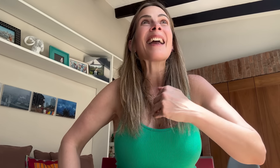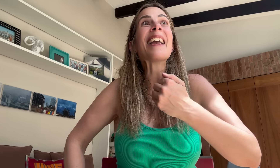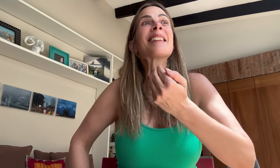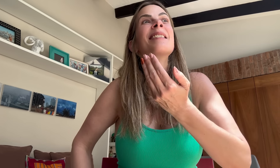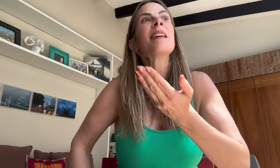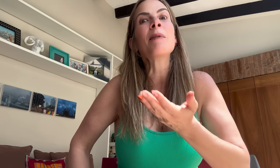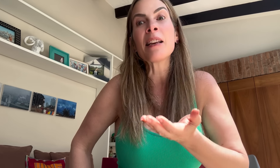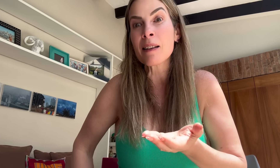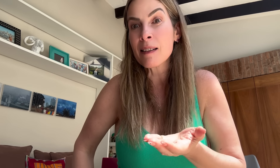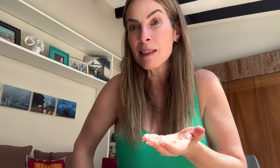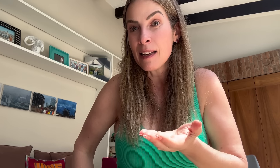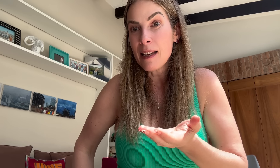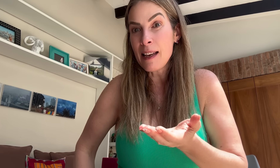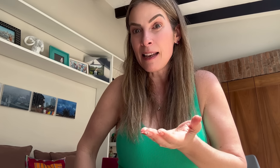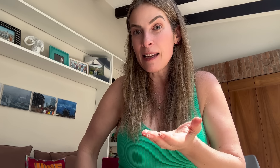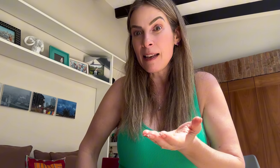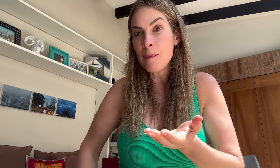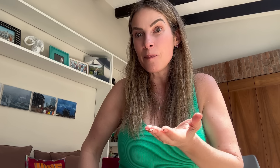como para exhibir